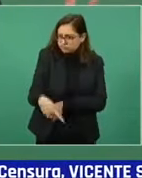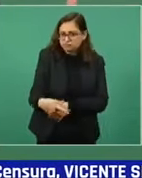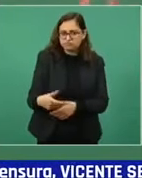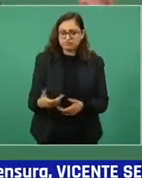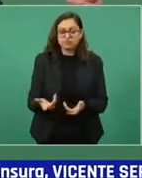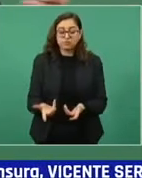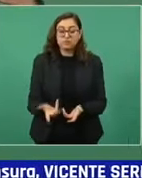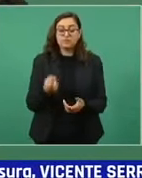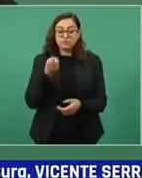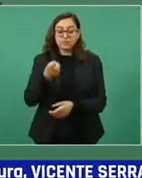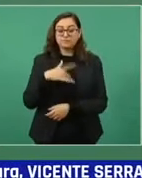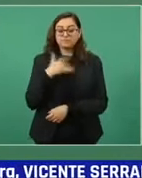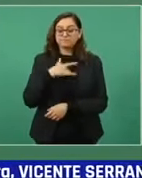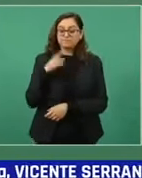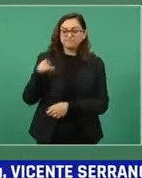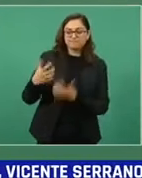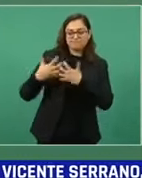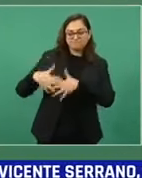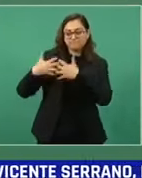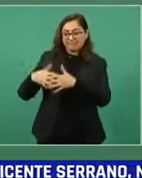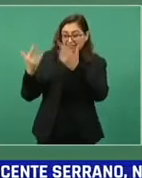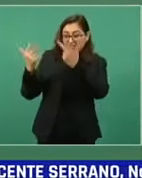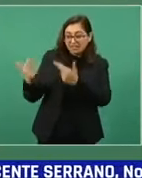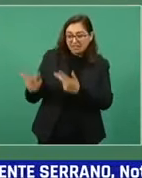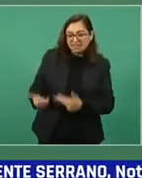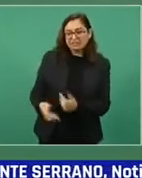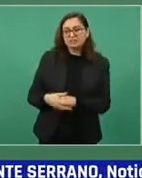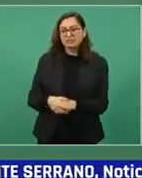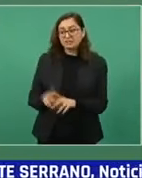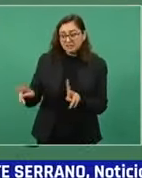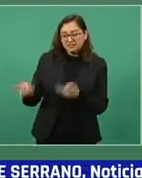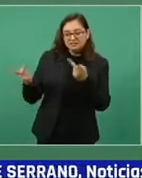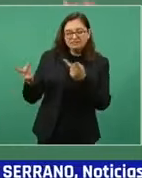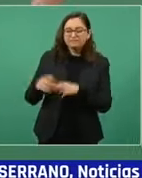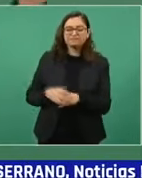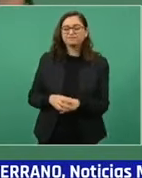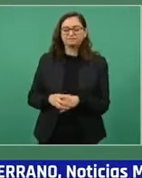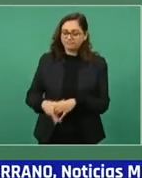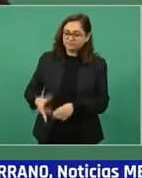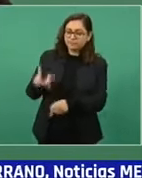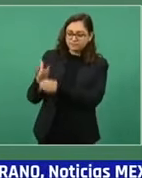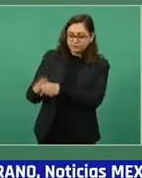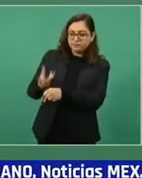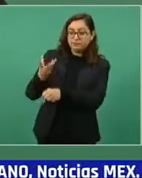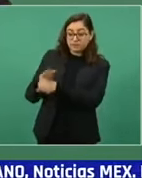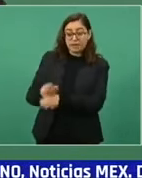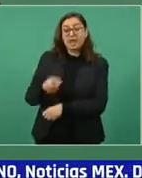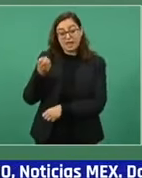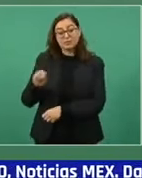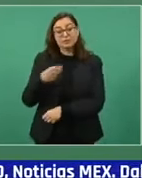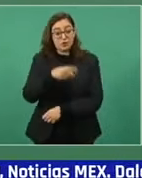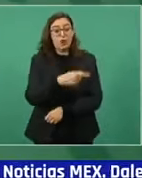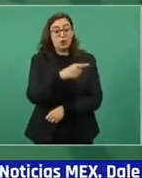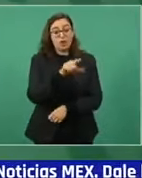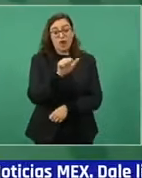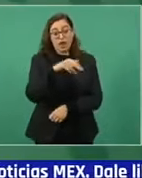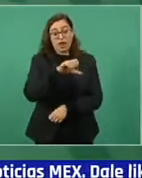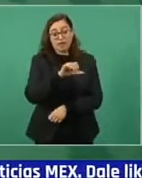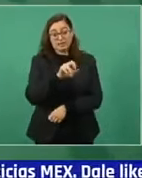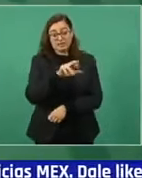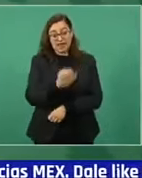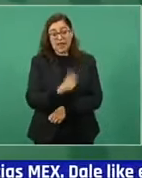cómo apoyó al presidente, cómo llegaron y no hubo un chiflido, no hubo un abucheo, todo fue aplausos, todo fue celebración, todo fue